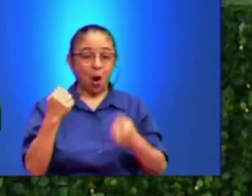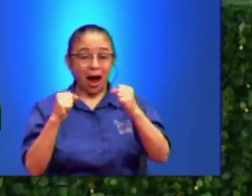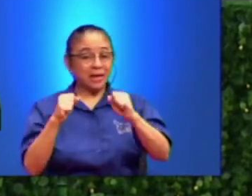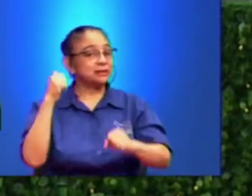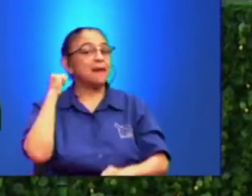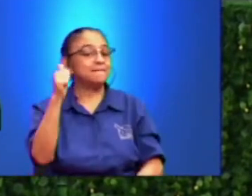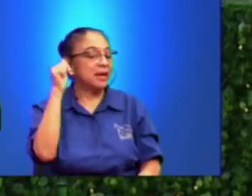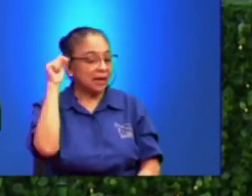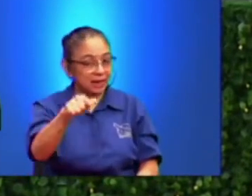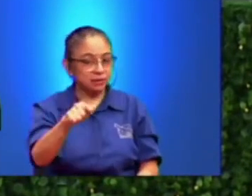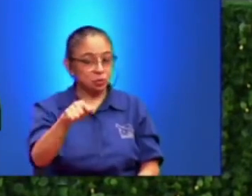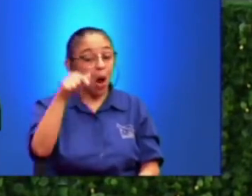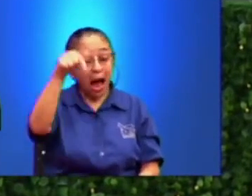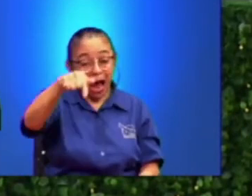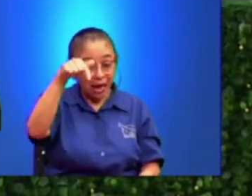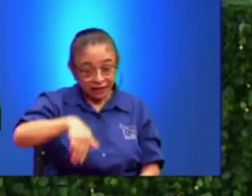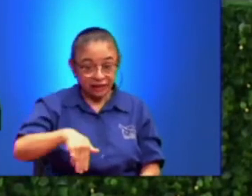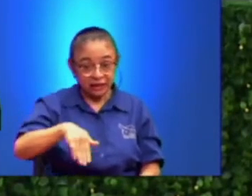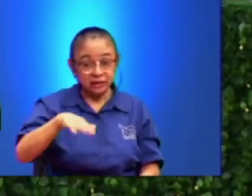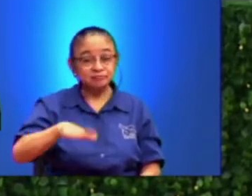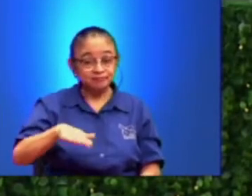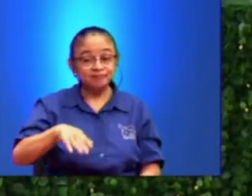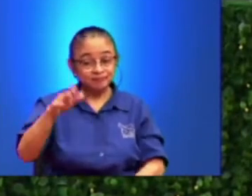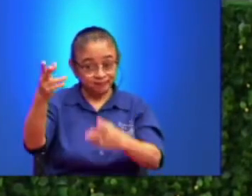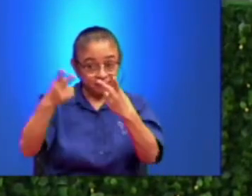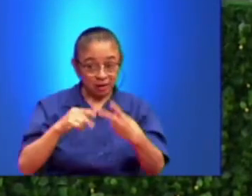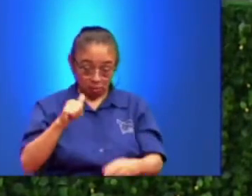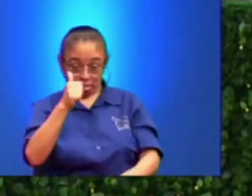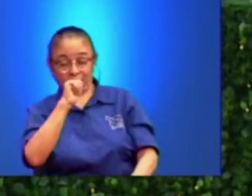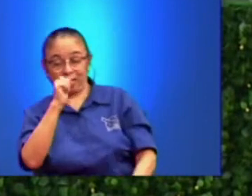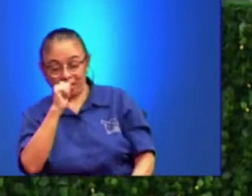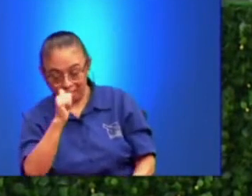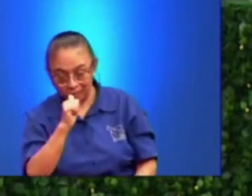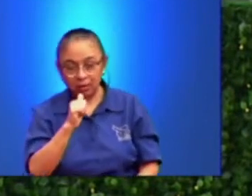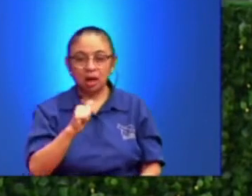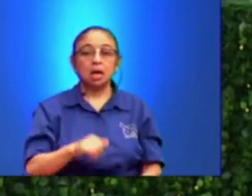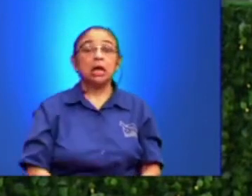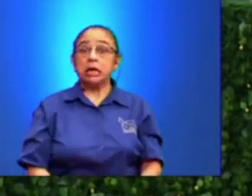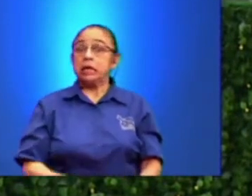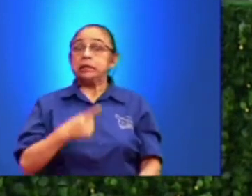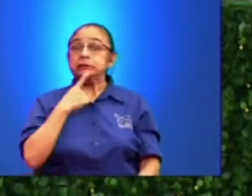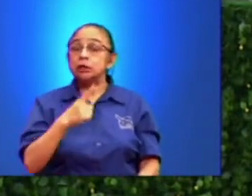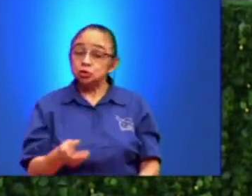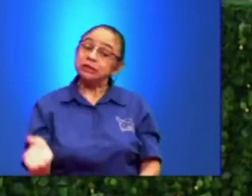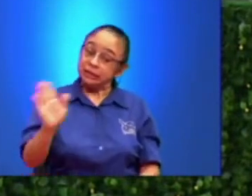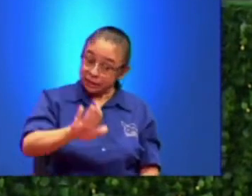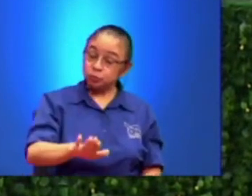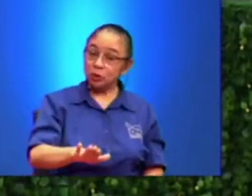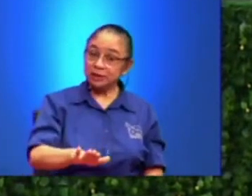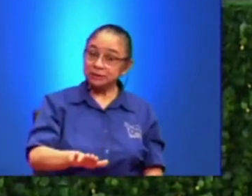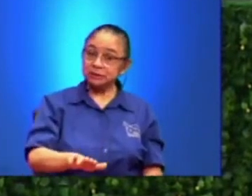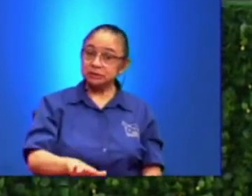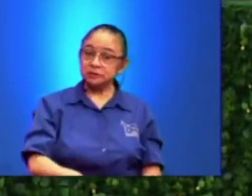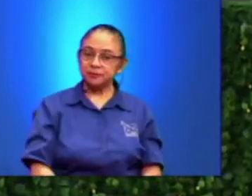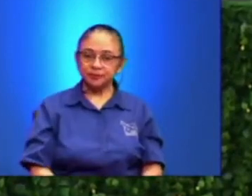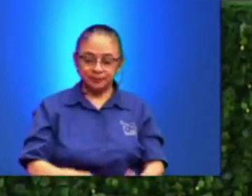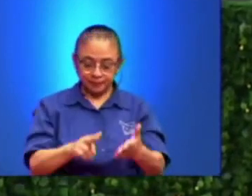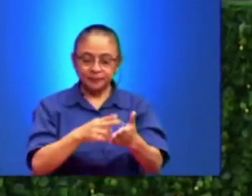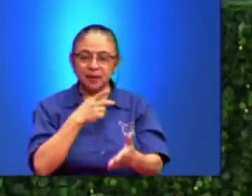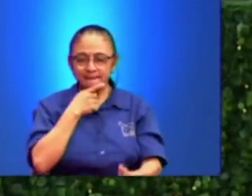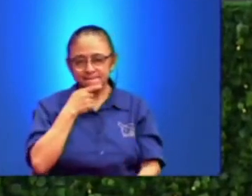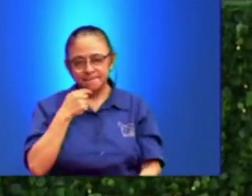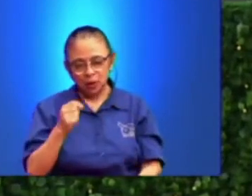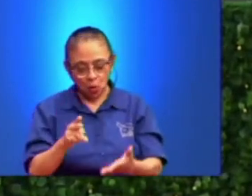bien esto porque se vienen emborrachar pero no les dice y se los dice después de aquí alrededor si quiere lo leemos